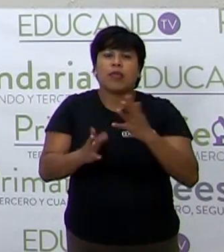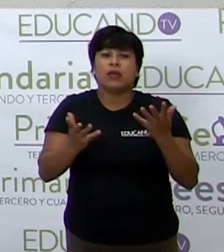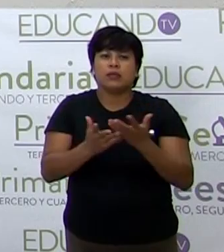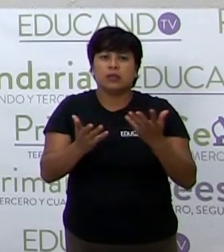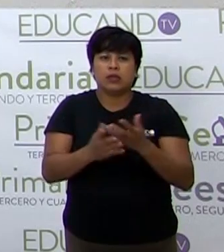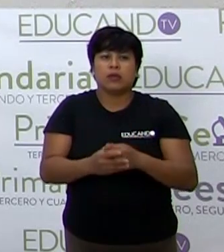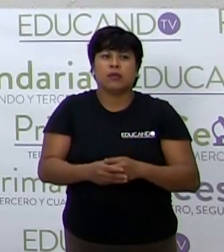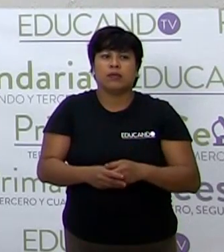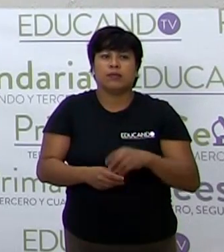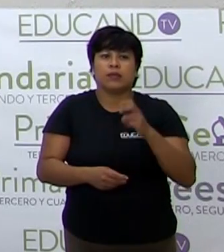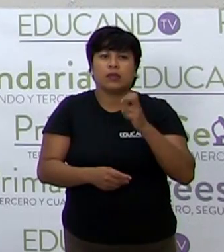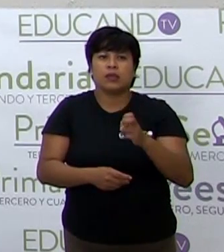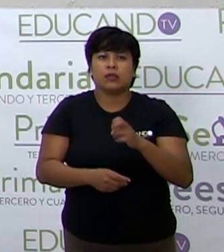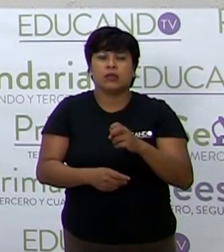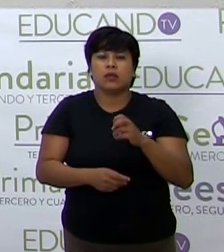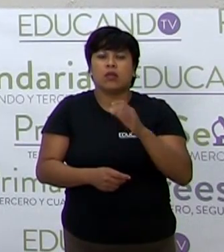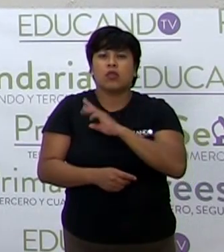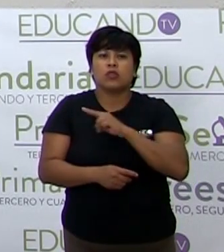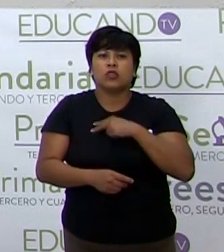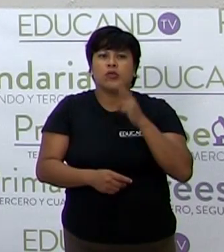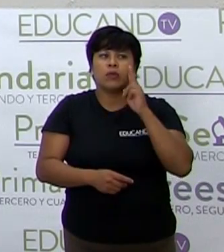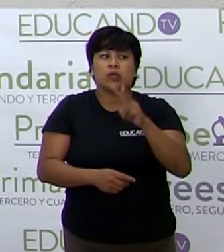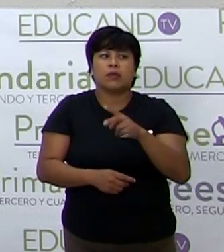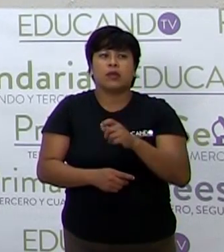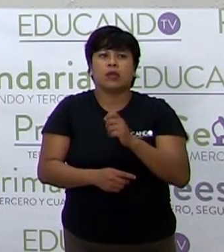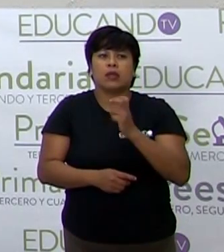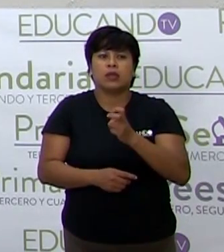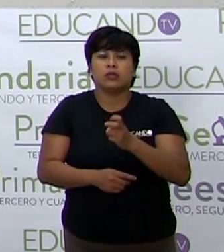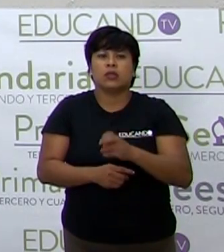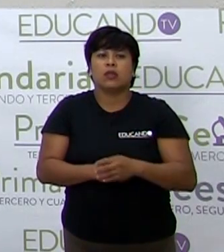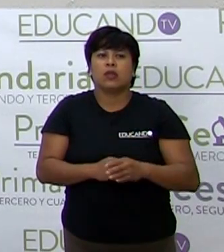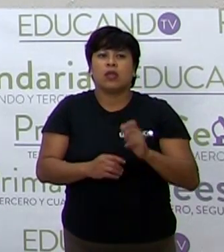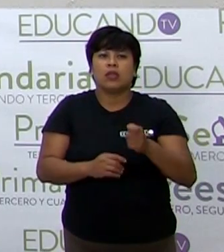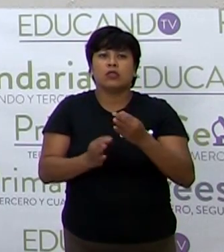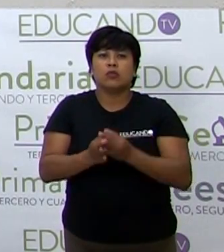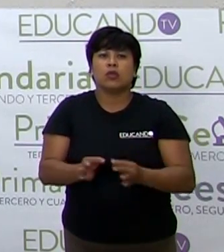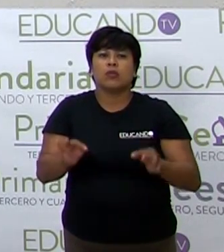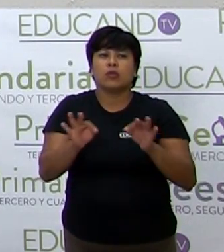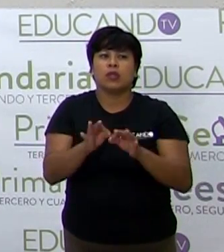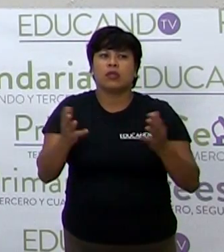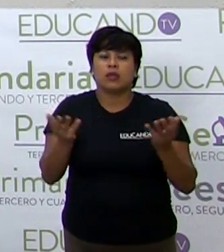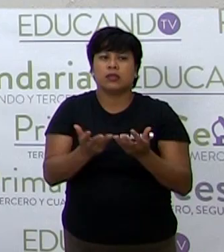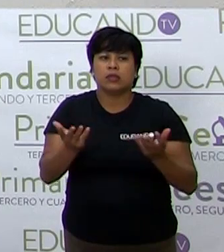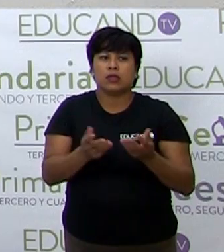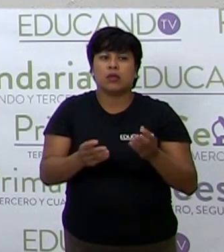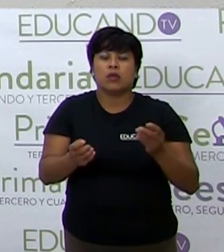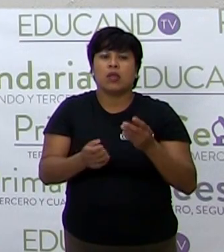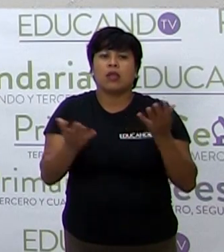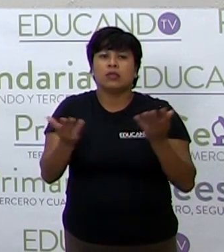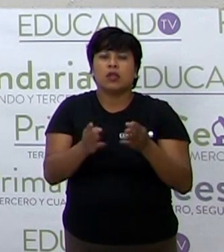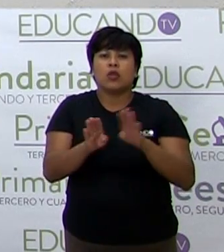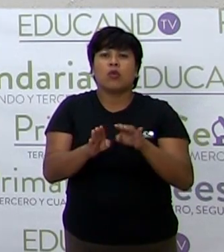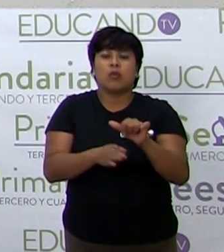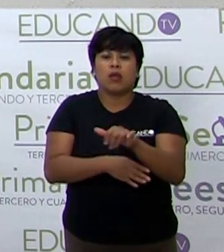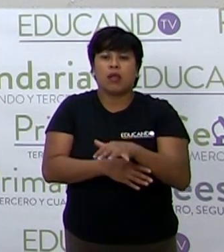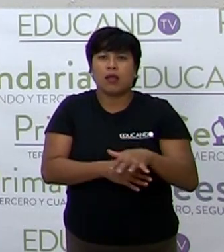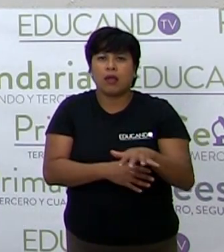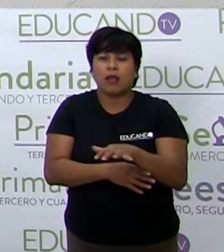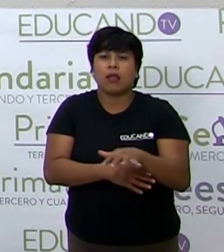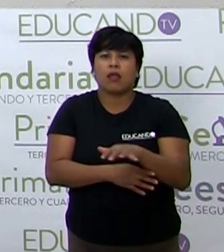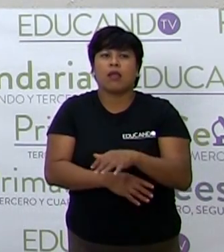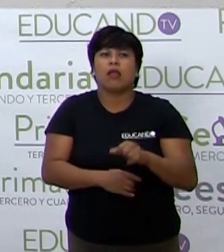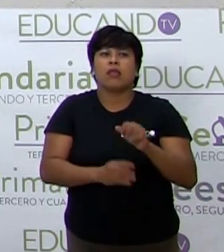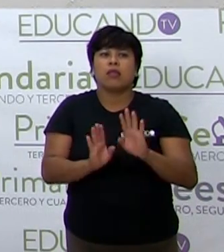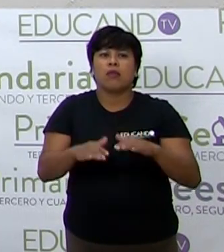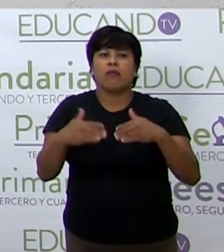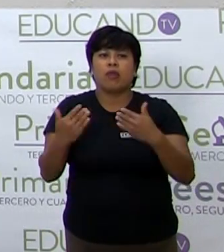identificarlo. Aquí vamos a identificar la altura de esta figura, es muy importante identificarla, ya sea que la calculemos por la parte